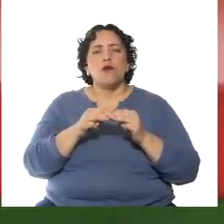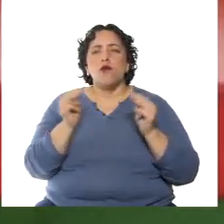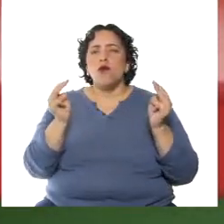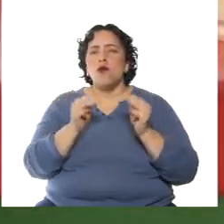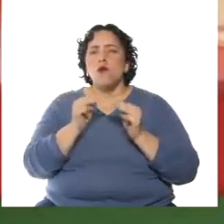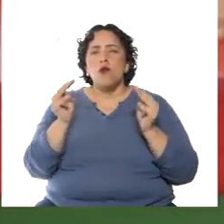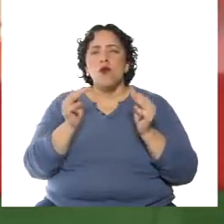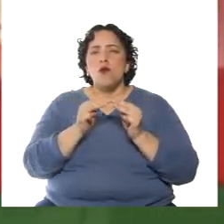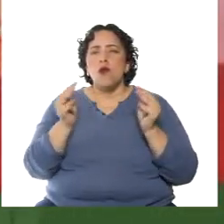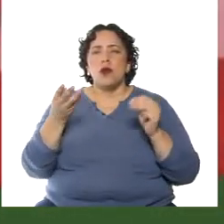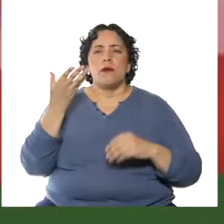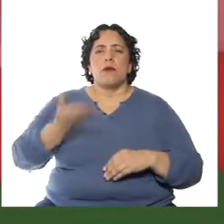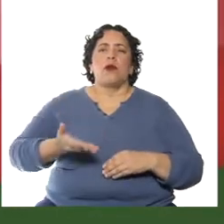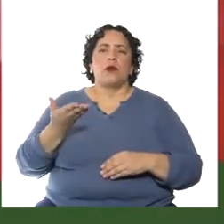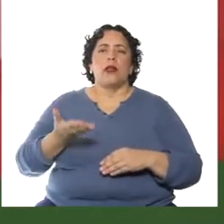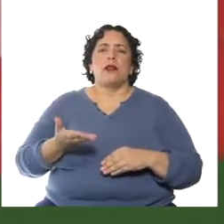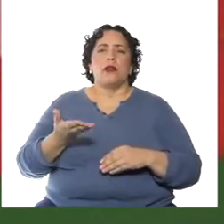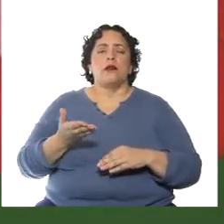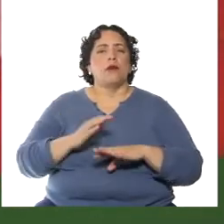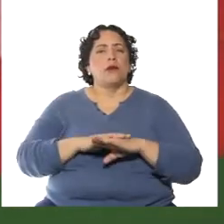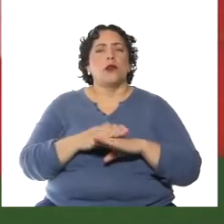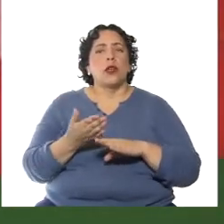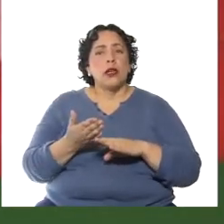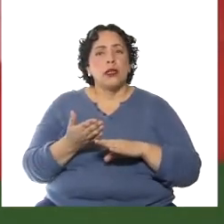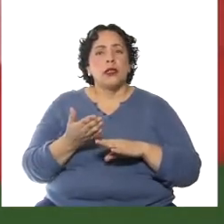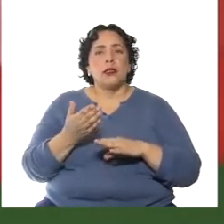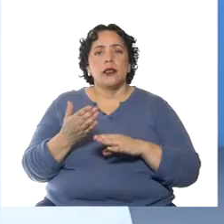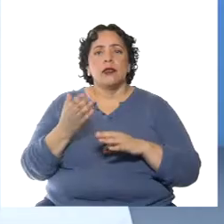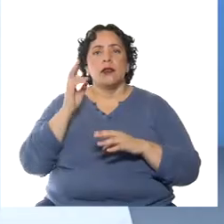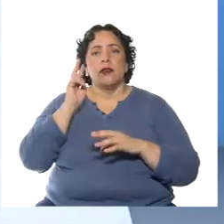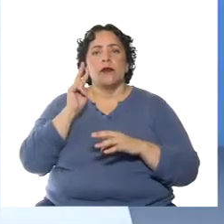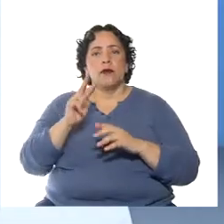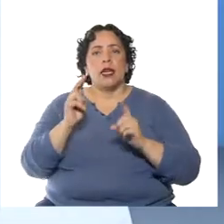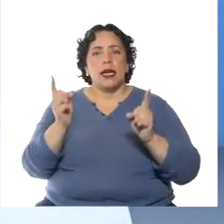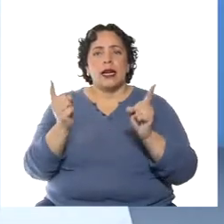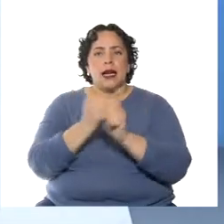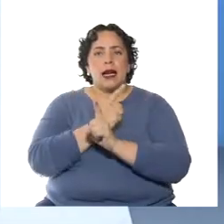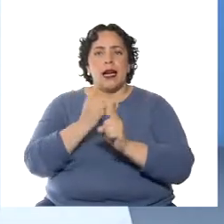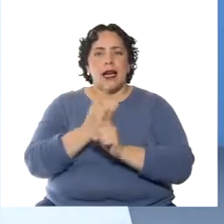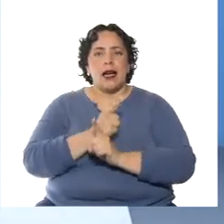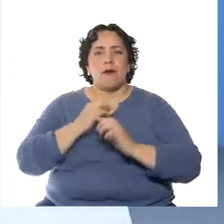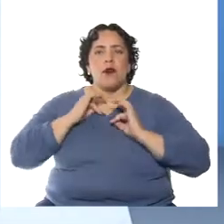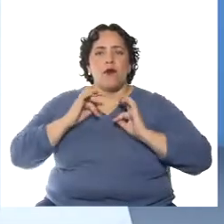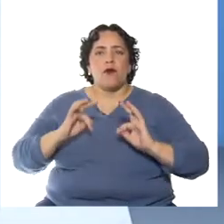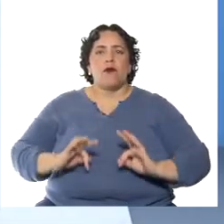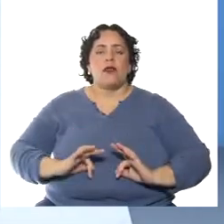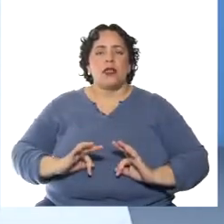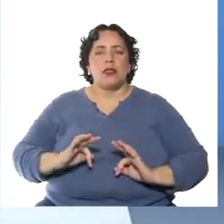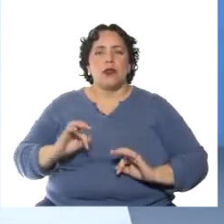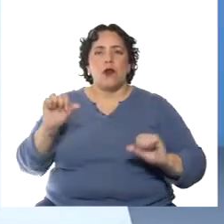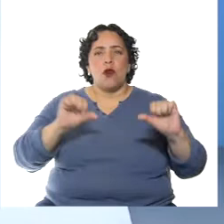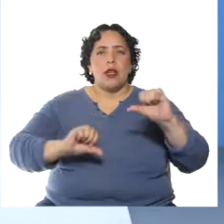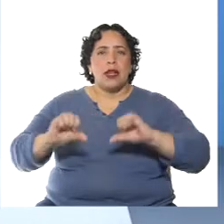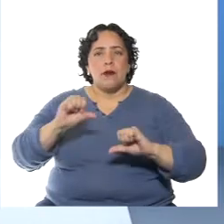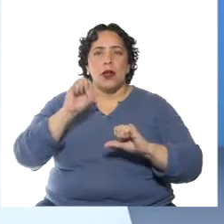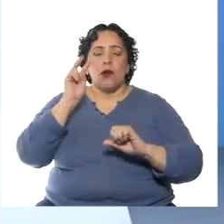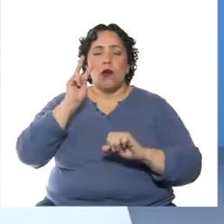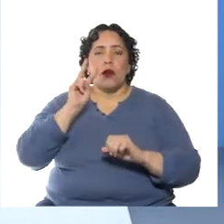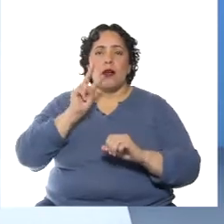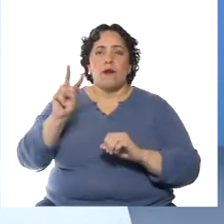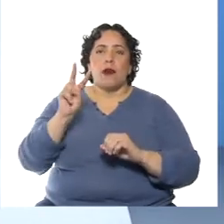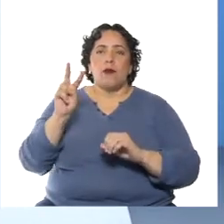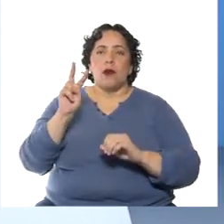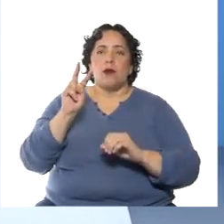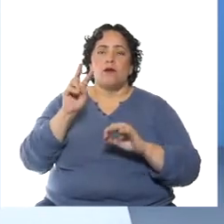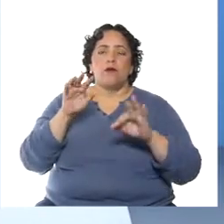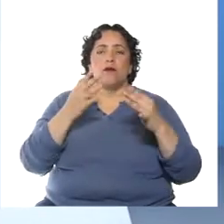pero sumamente importante, porque tiene que ver con esos cambios físicos y químicos que vemos en el ambiente. Y